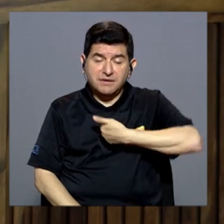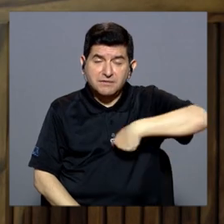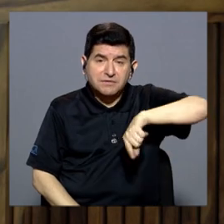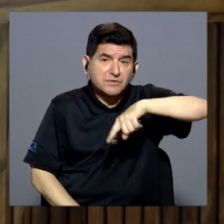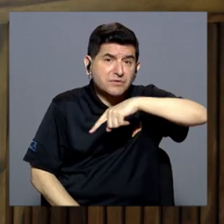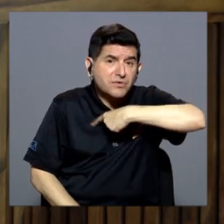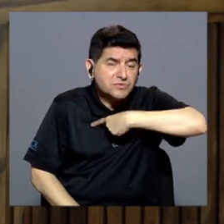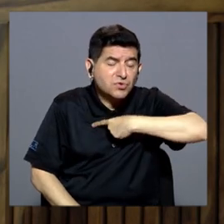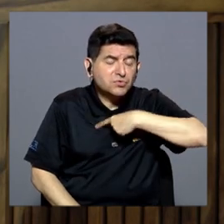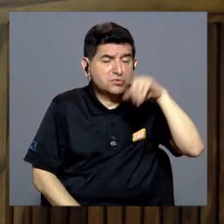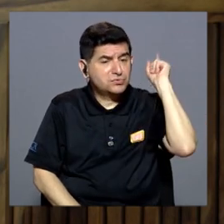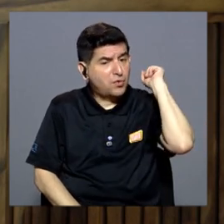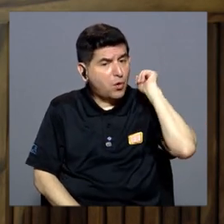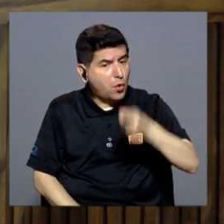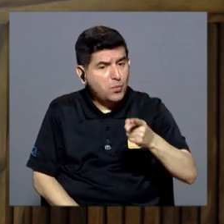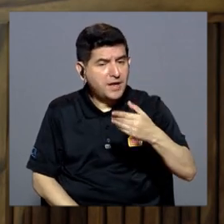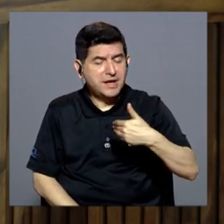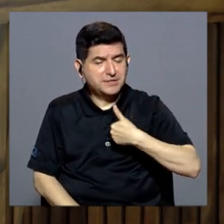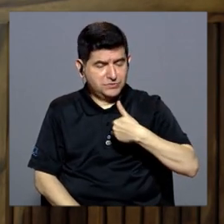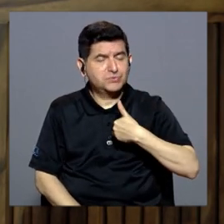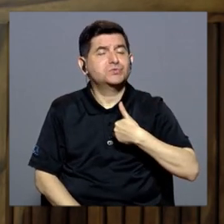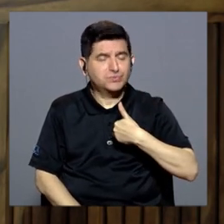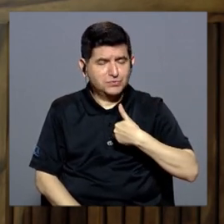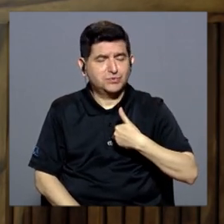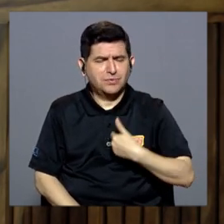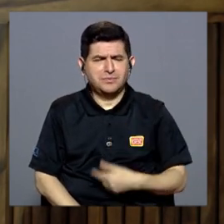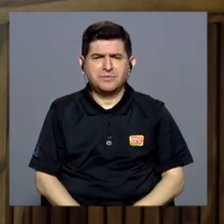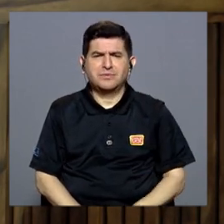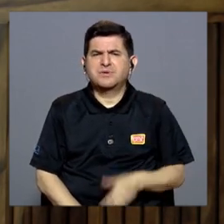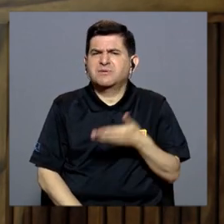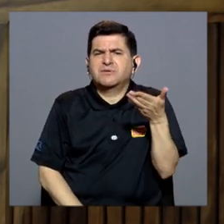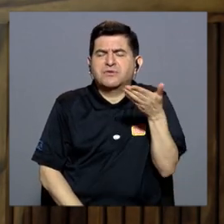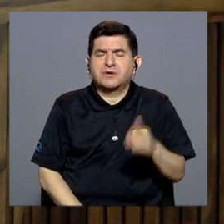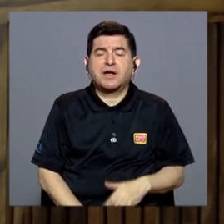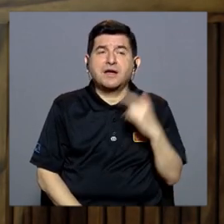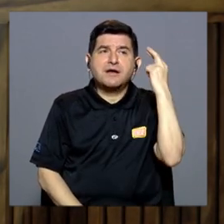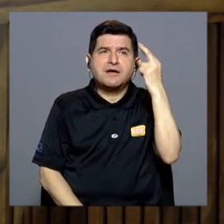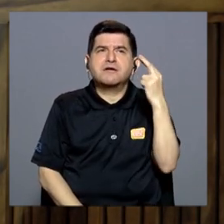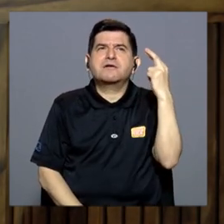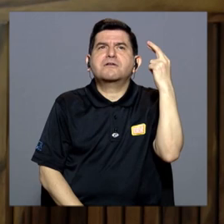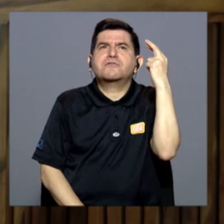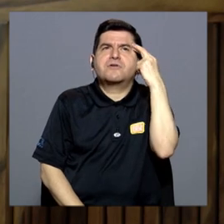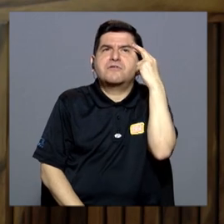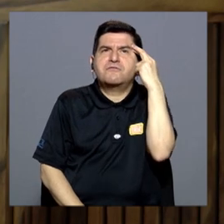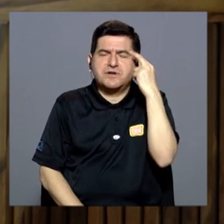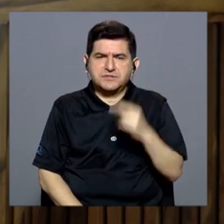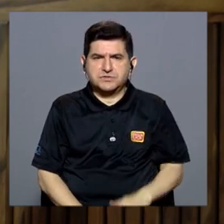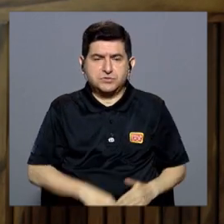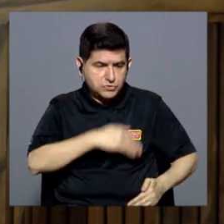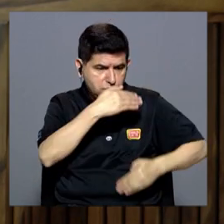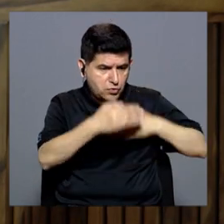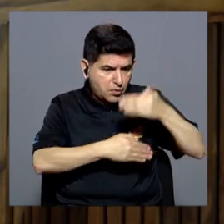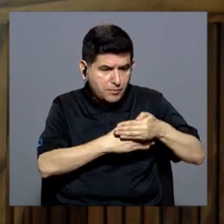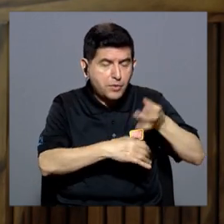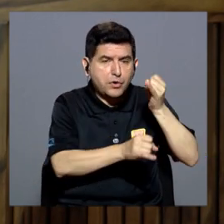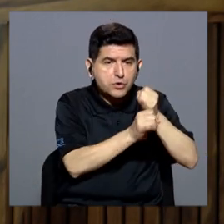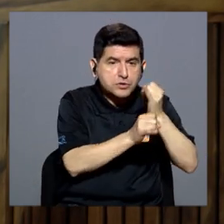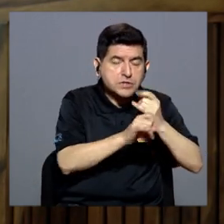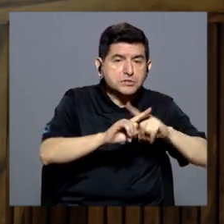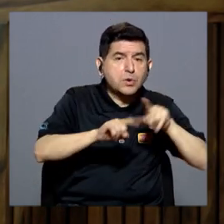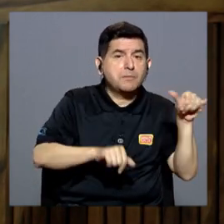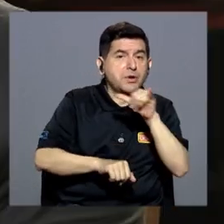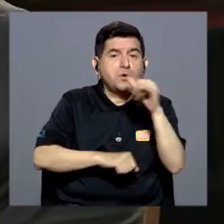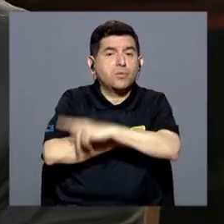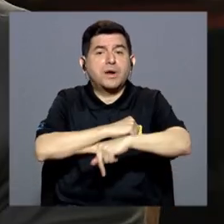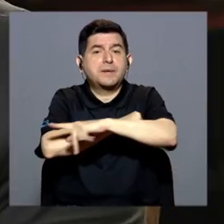en la obligación, estamos comprometidos con hacer una reflexión sobre el curso de la institución, pero también